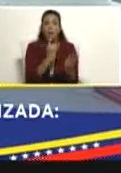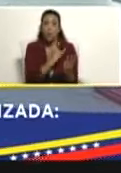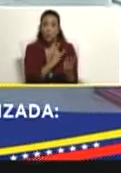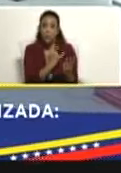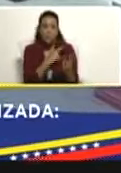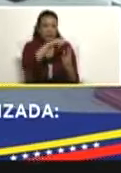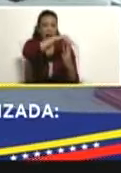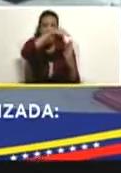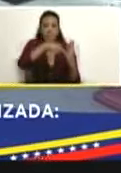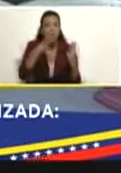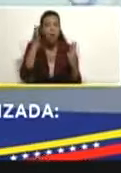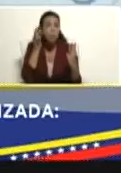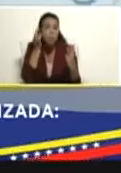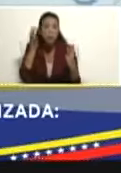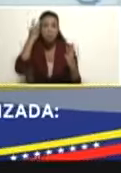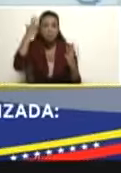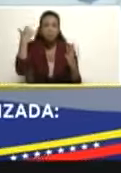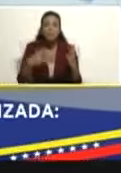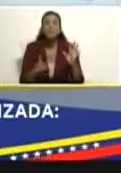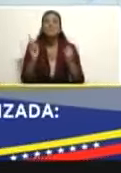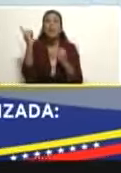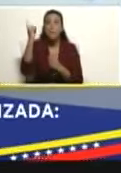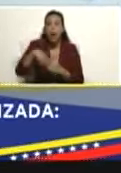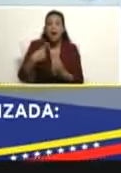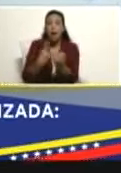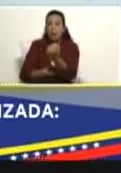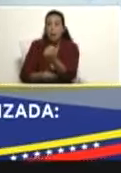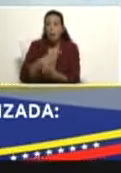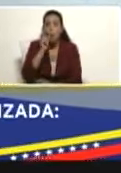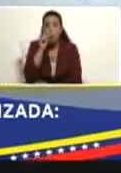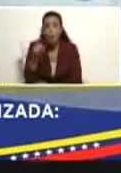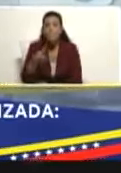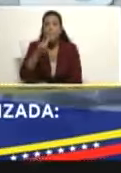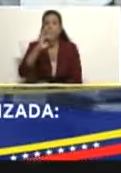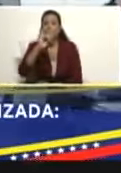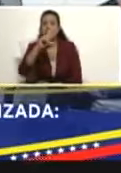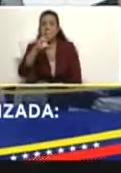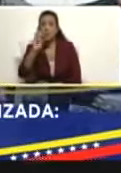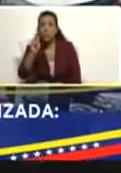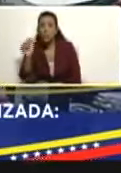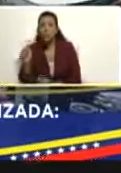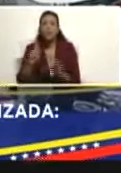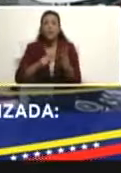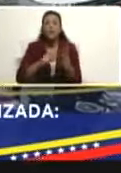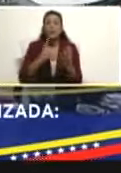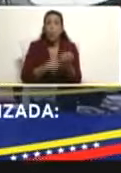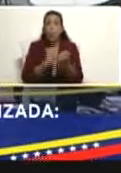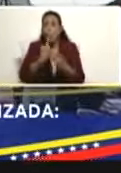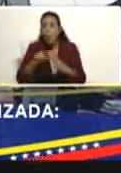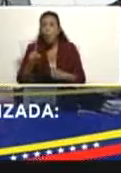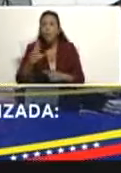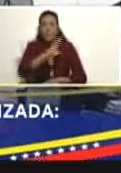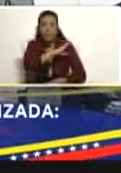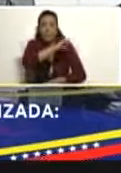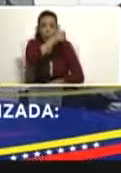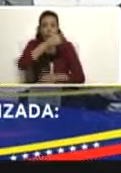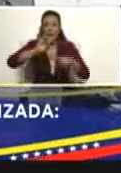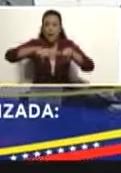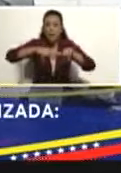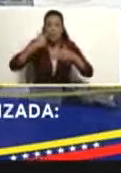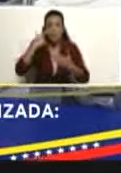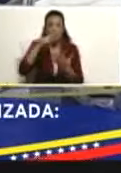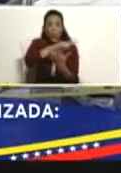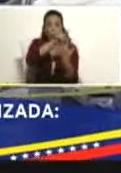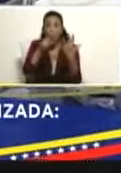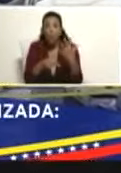Yugredi Cerero. También nos encontramos con nuestro hermano Víctor Clark y nuestro hermano también director del programa de Ingeniería Biomédica.